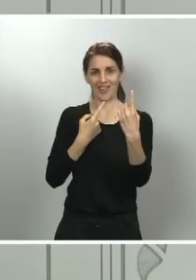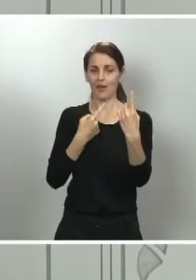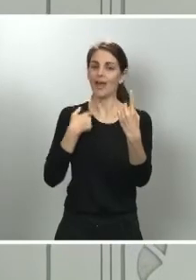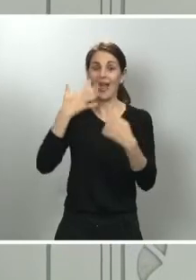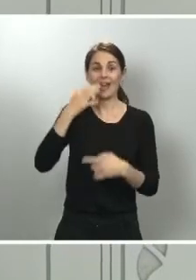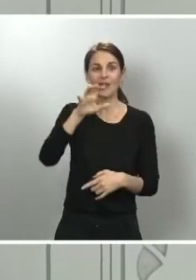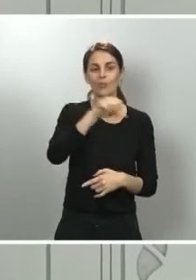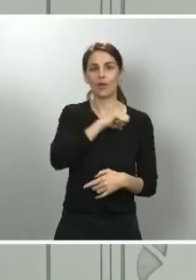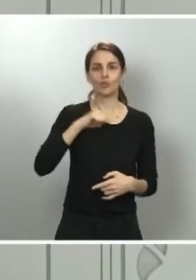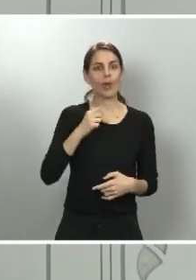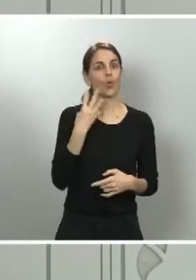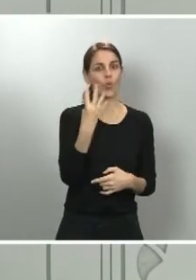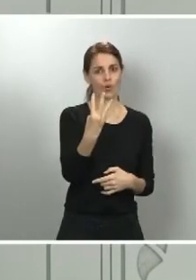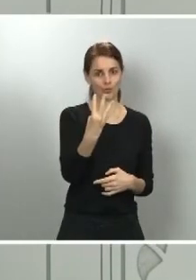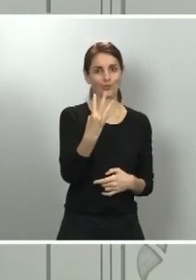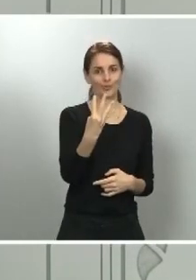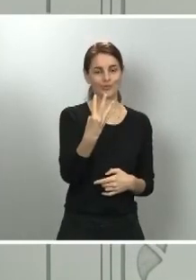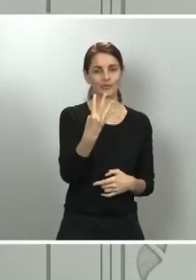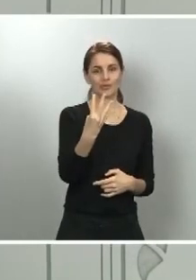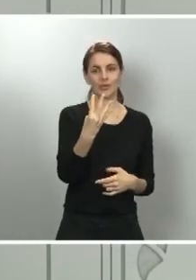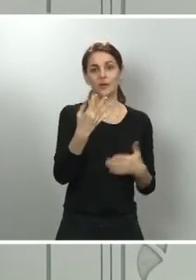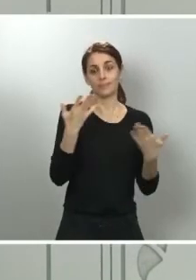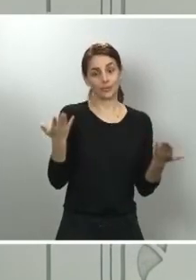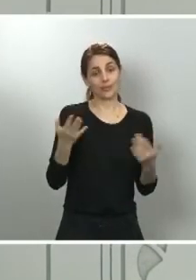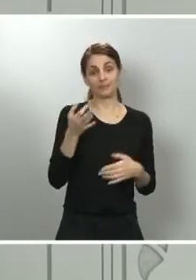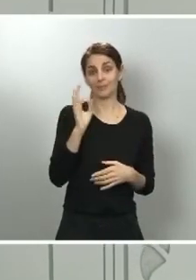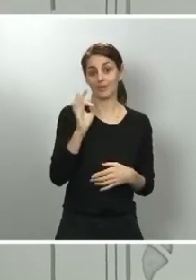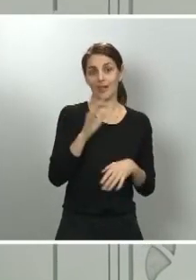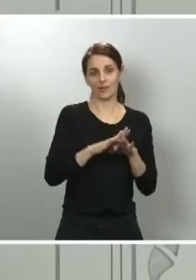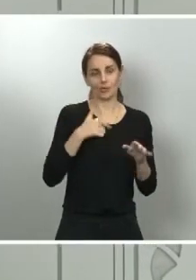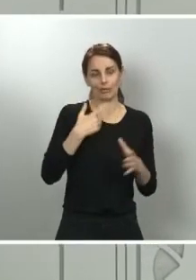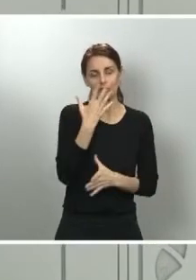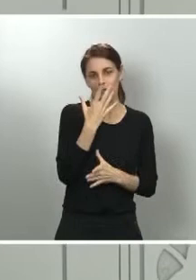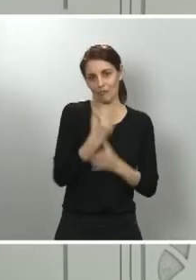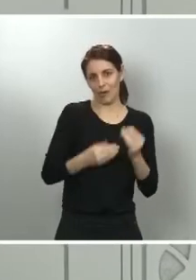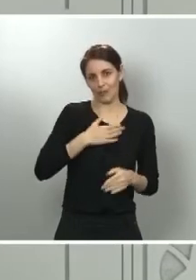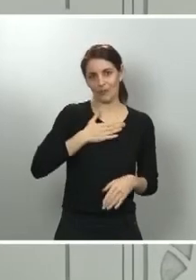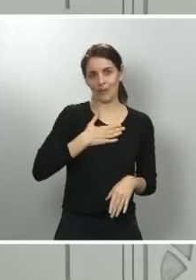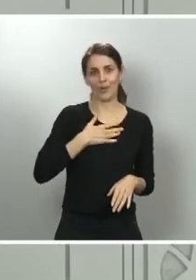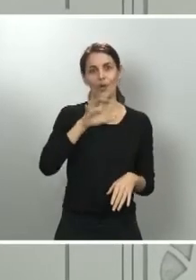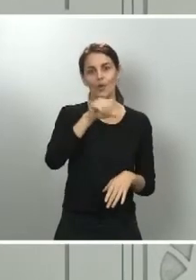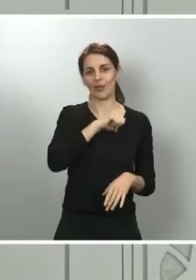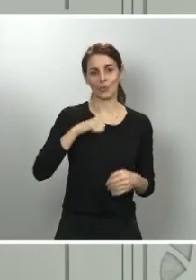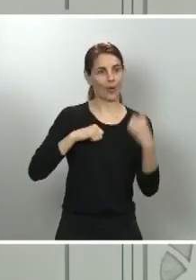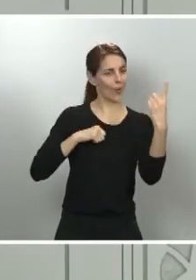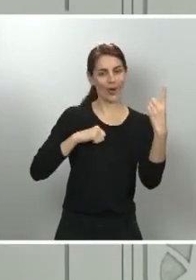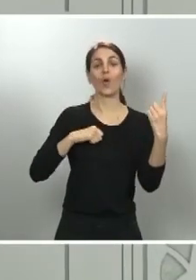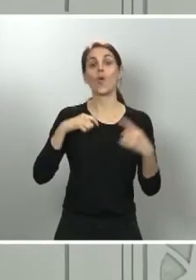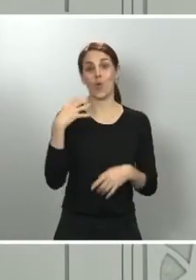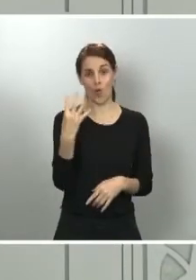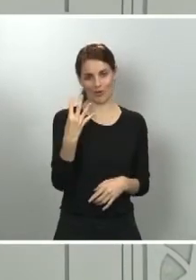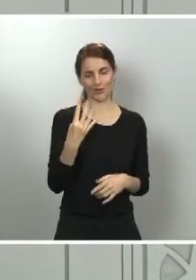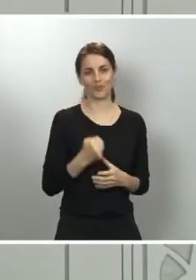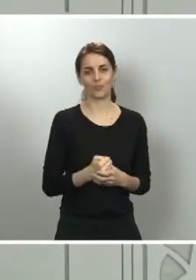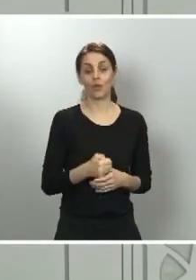otro en los ciento valores solamente identifique solamente uno y cometió un error eran cuatro comunidades autónomas en todo caso hoy se nos ha notificado un